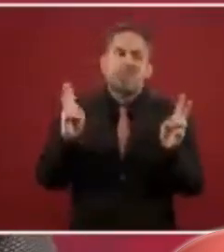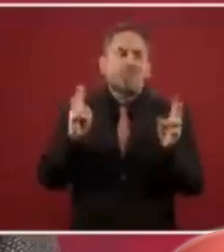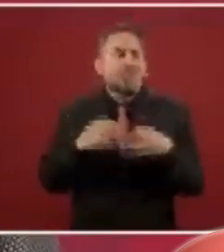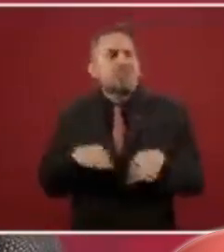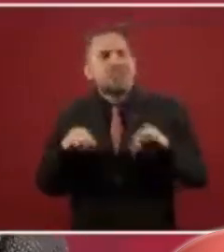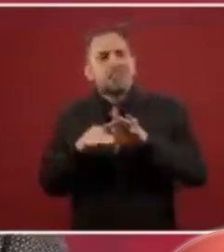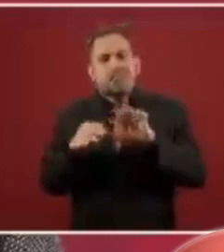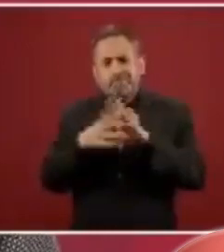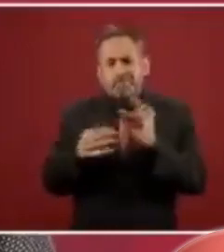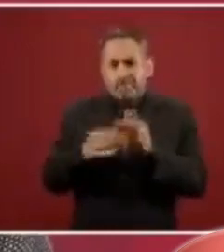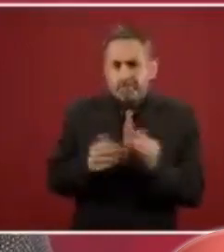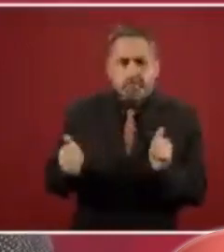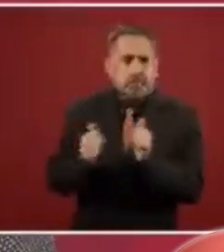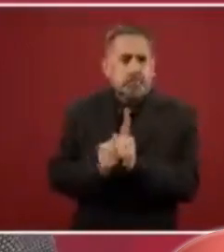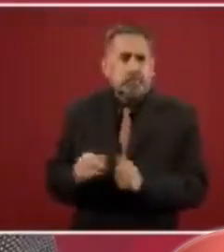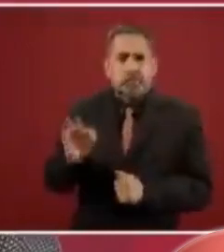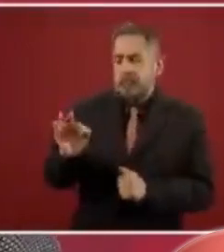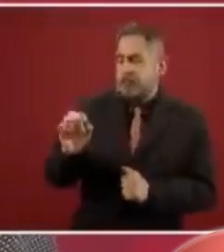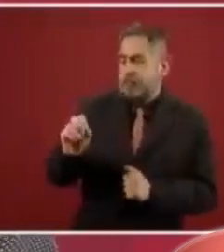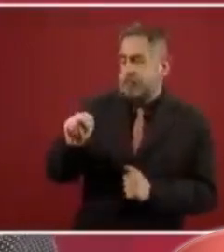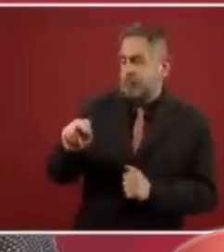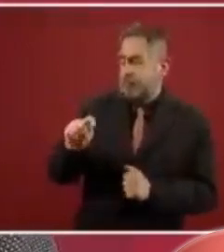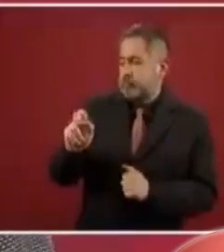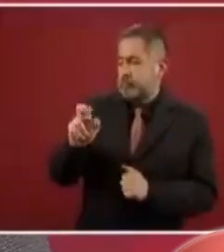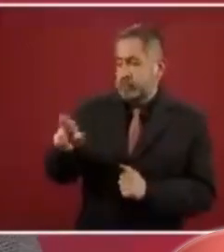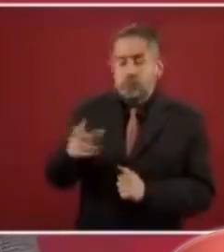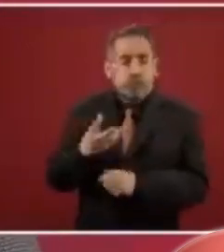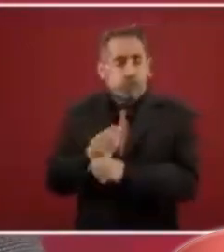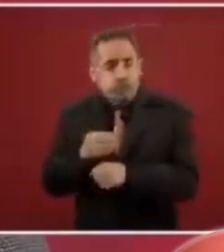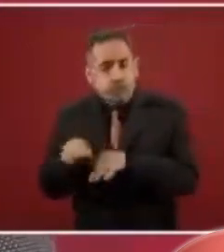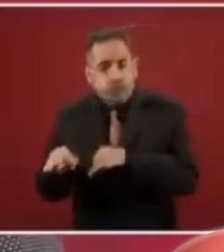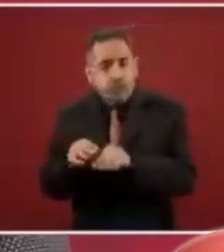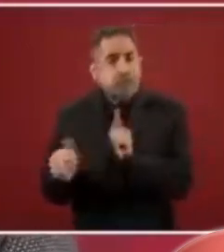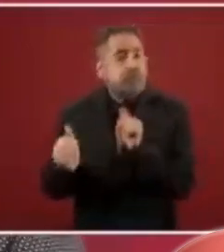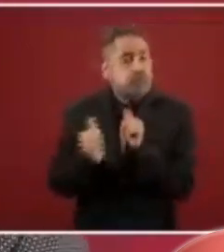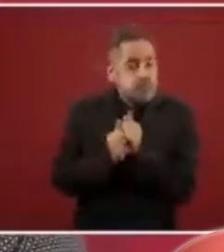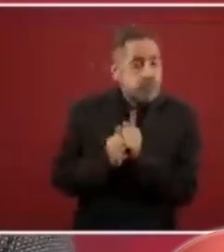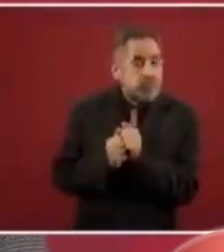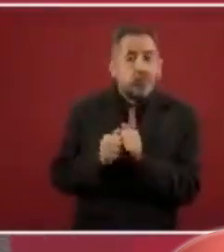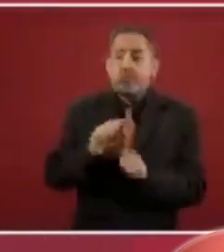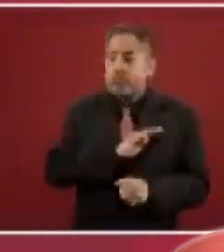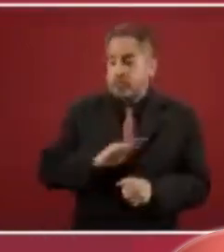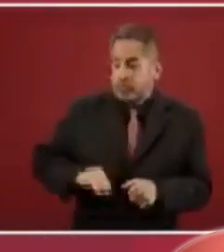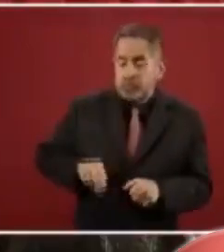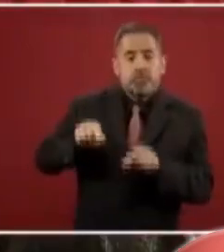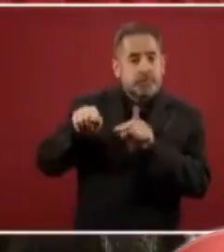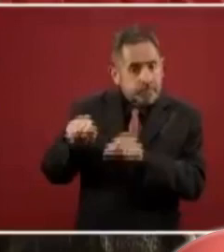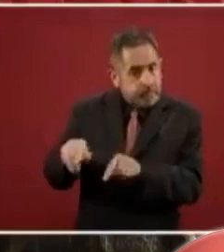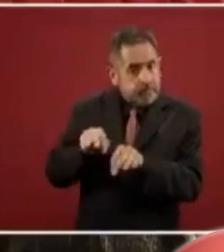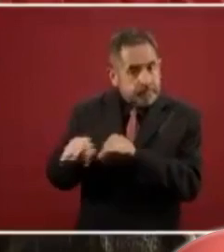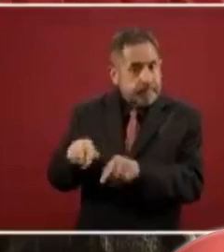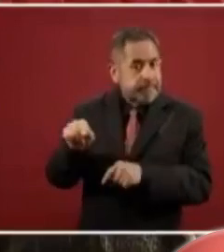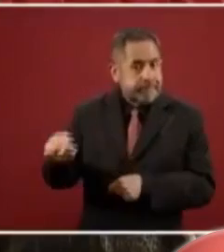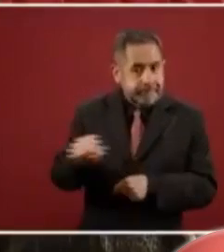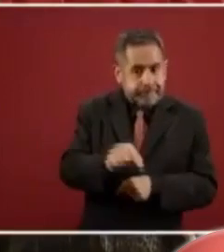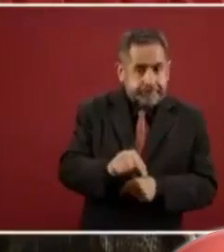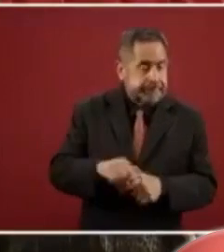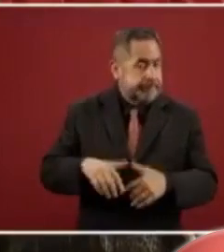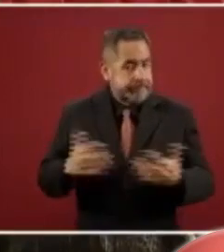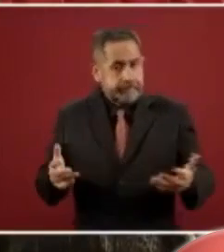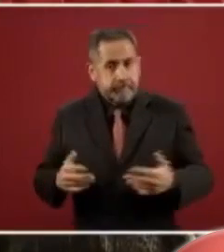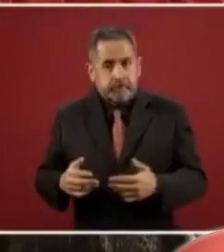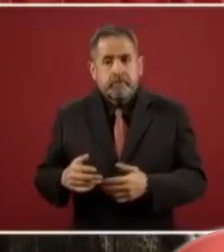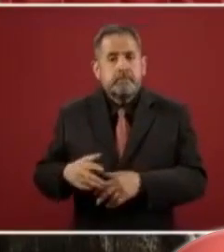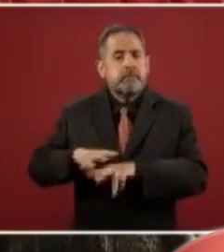venido trabajando con Fonatur es el tema del trabajo con los municipios, porque si bien obviamente el proyecto del